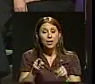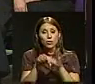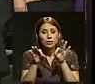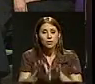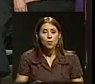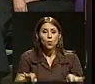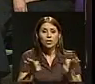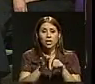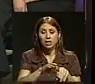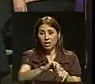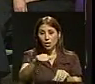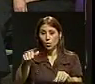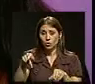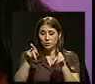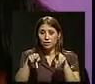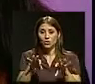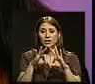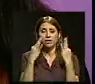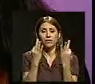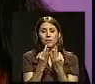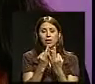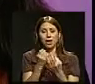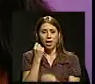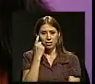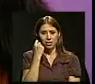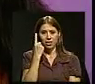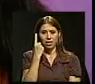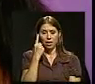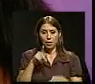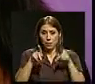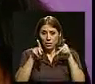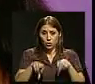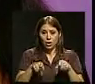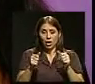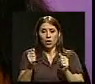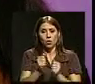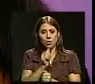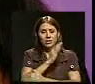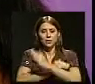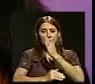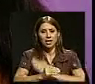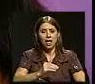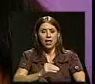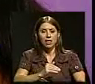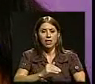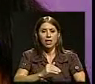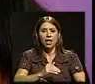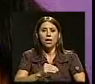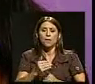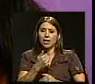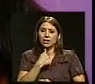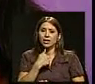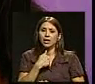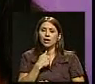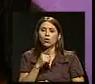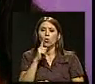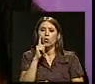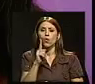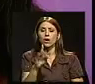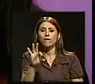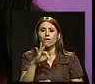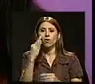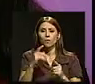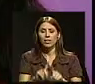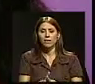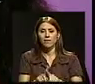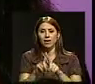manejen es que, por supuesto, el miembro con discapacidad, o sea, la persona con discapacidad, va a tener una forma diferente